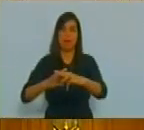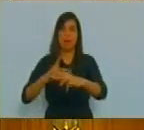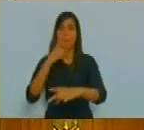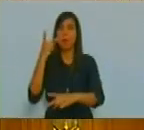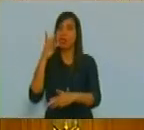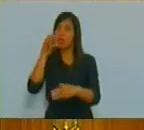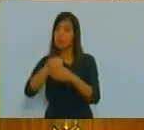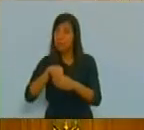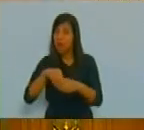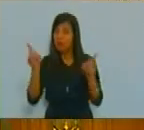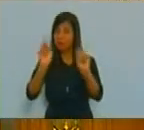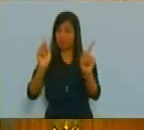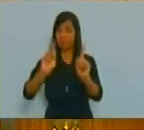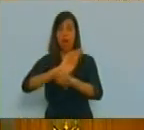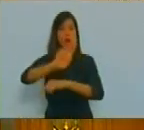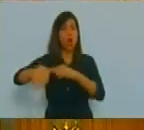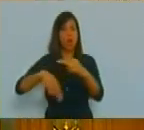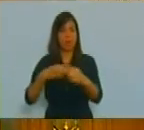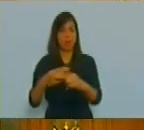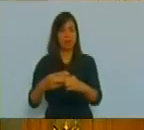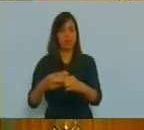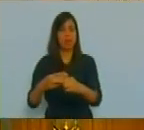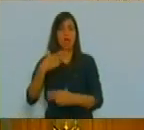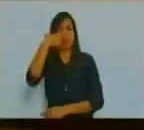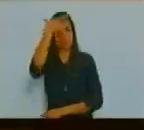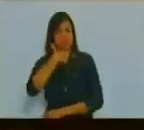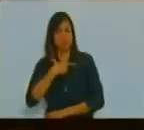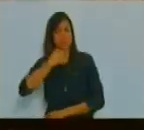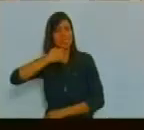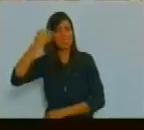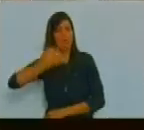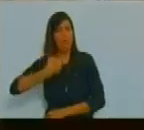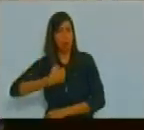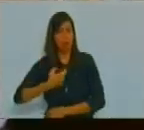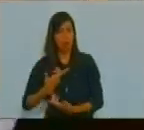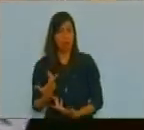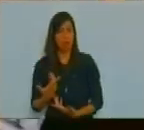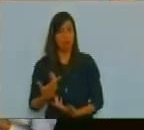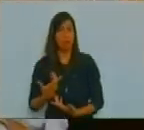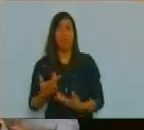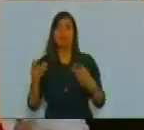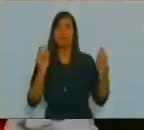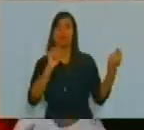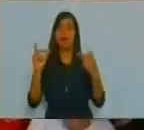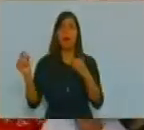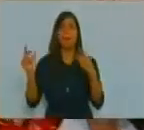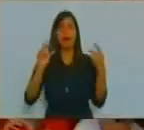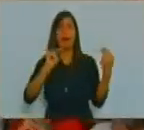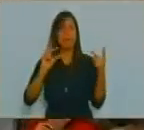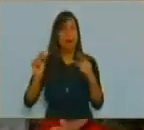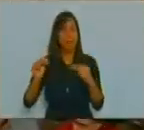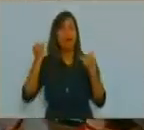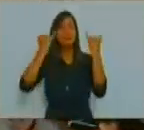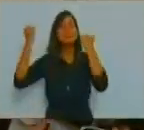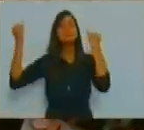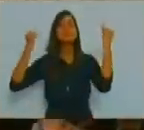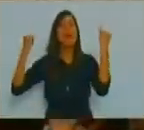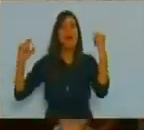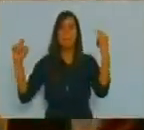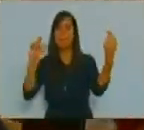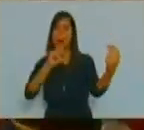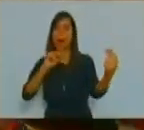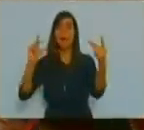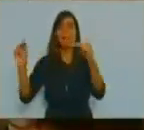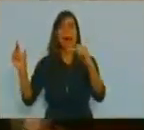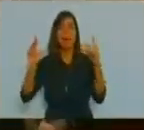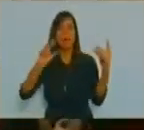y lo decidimos desde el convencimiento que será el diálogo que será la confrontación de ideas que será el